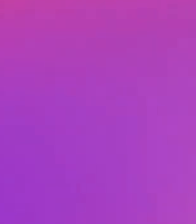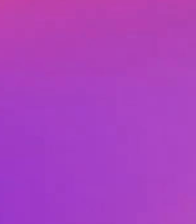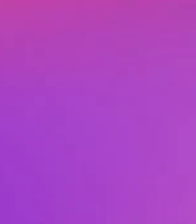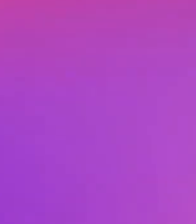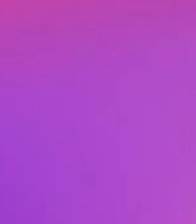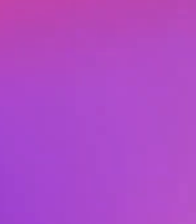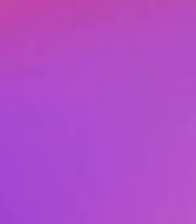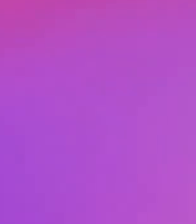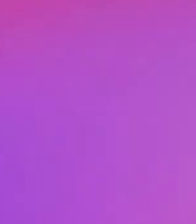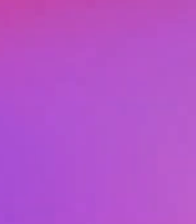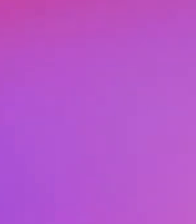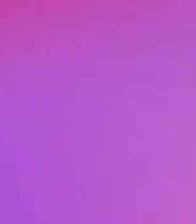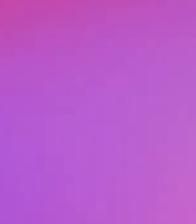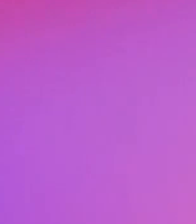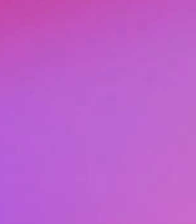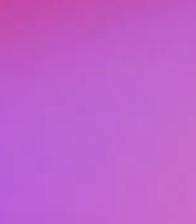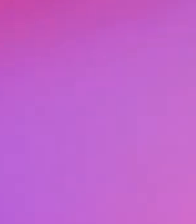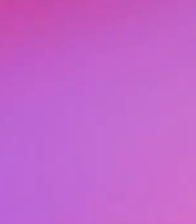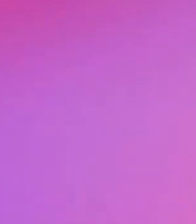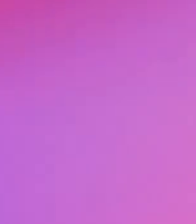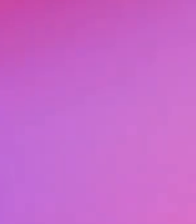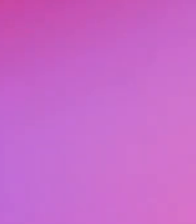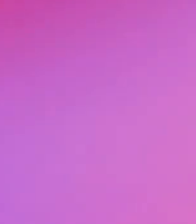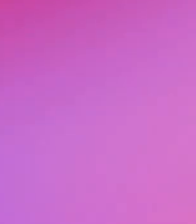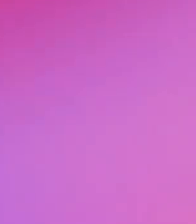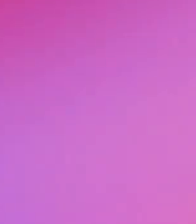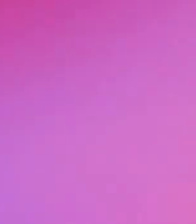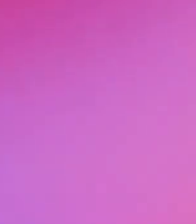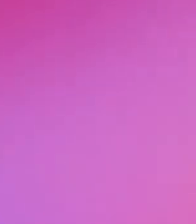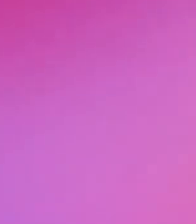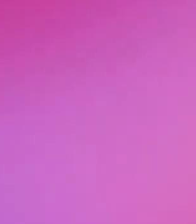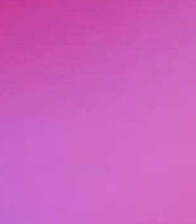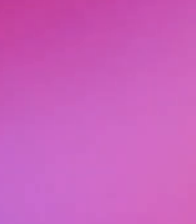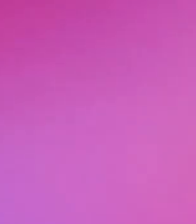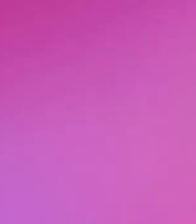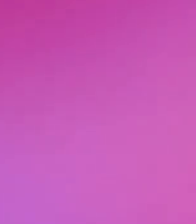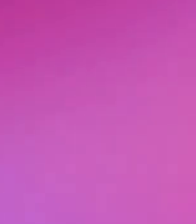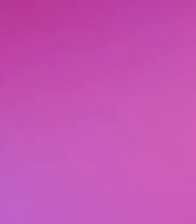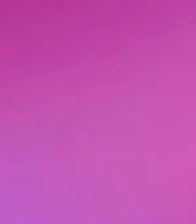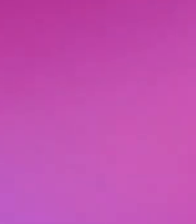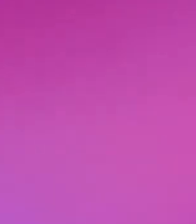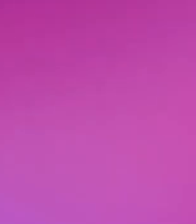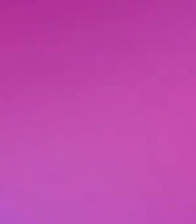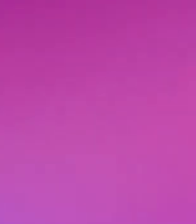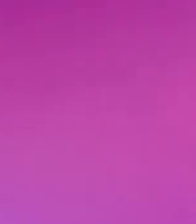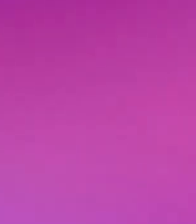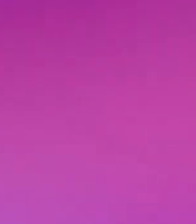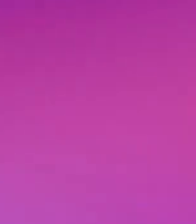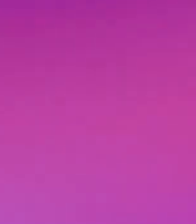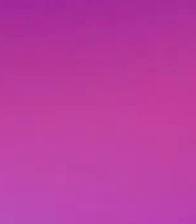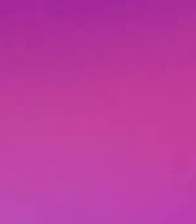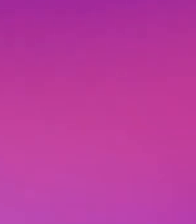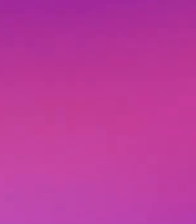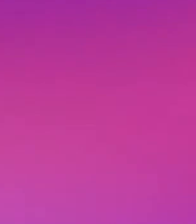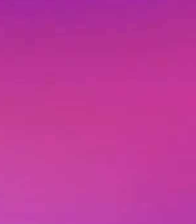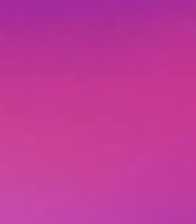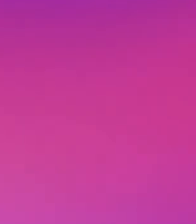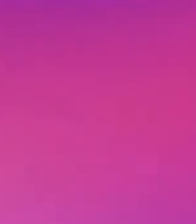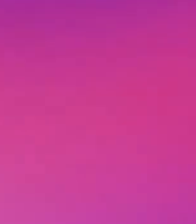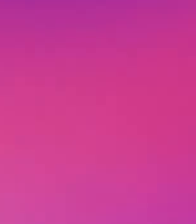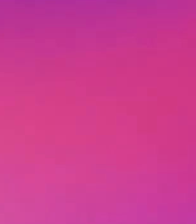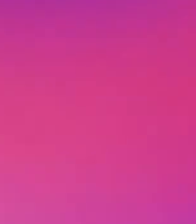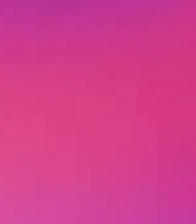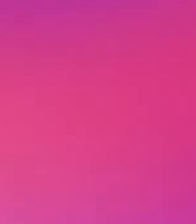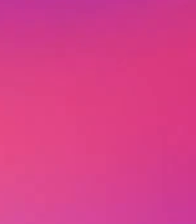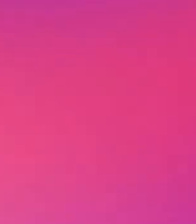Si tienes dudas o necesitas ayuda, llama al Centro de Apoyo Pedagógico a Distancia. El número de teléfono para